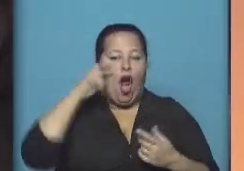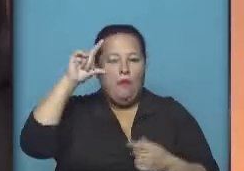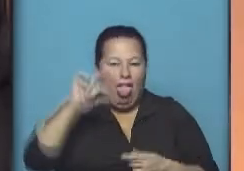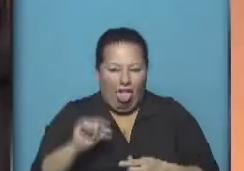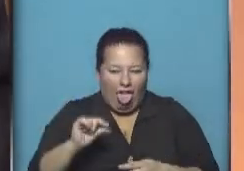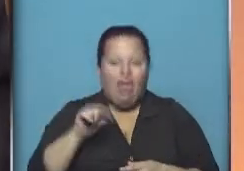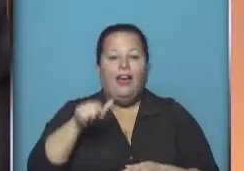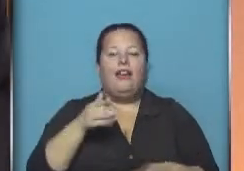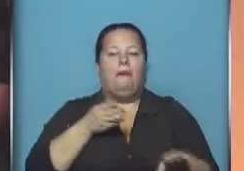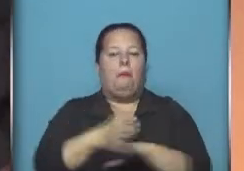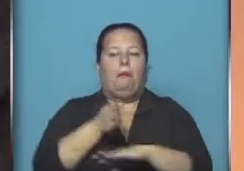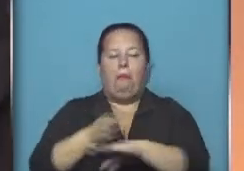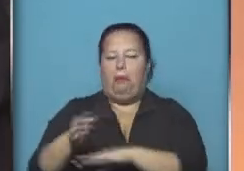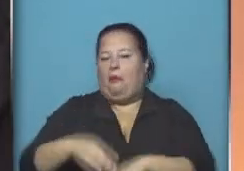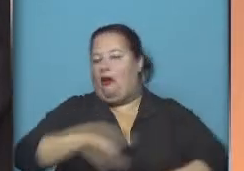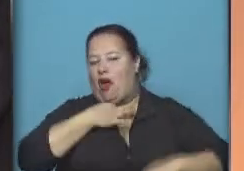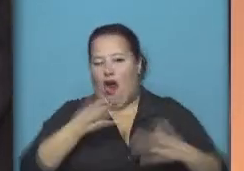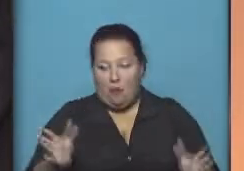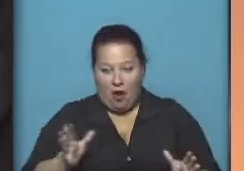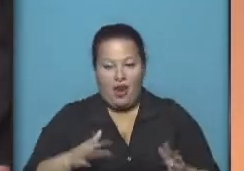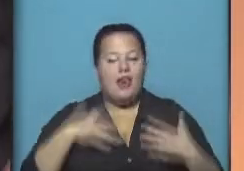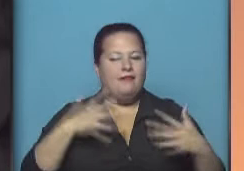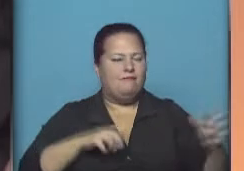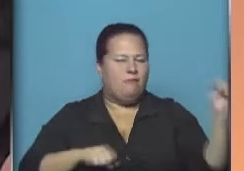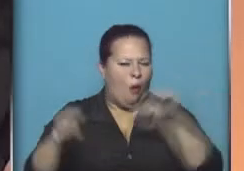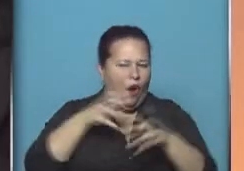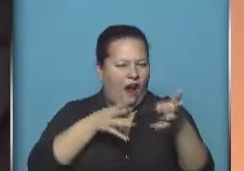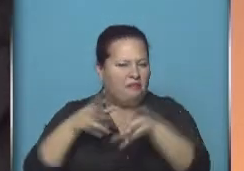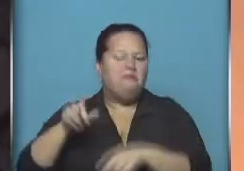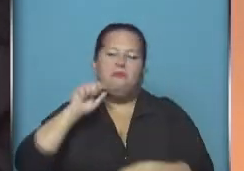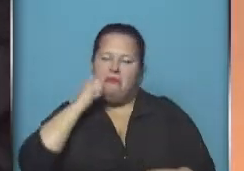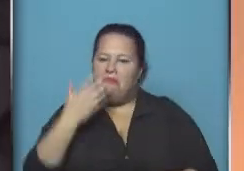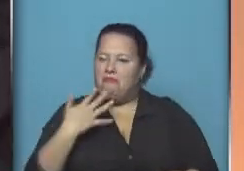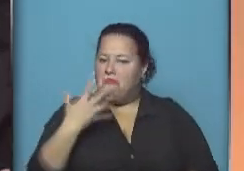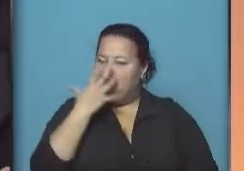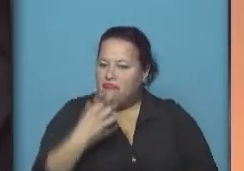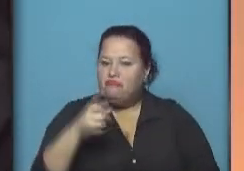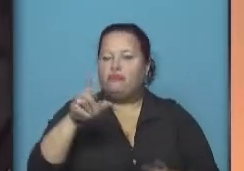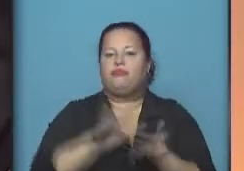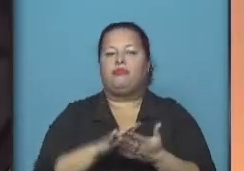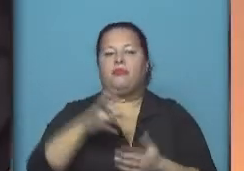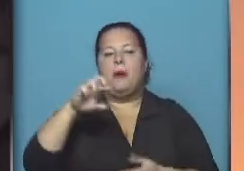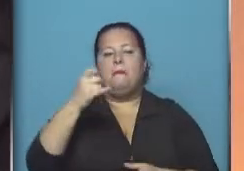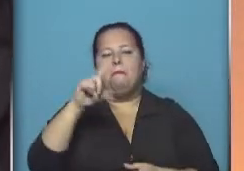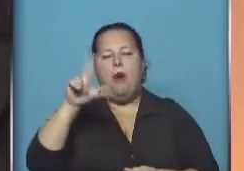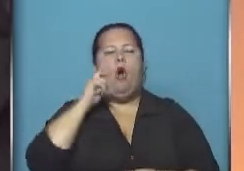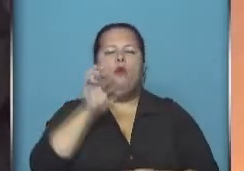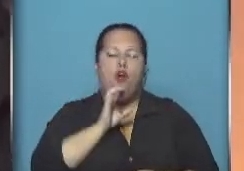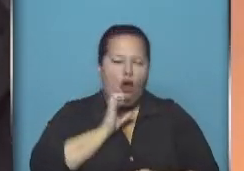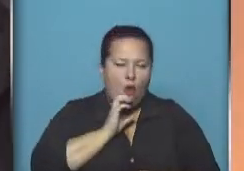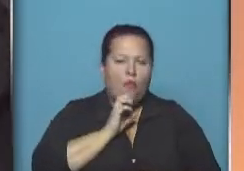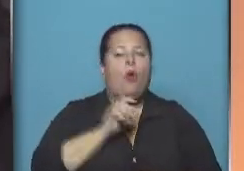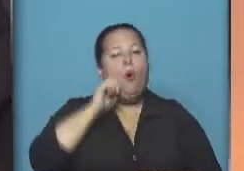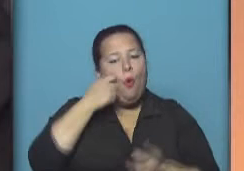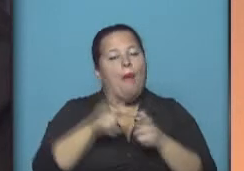pulga y así meterse donde él quiera. Mucha acción, muy entretenido además, el personaje principal es Paul Rudd, un gran comediante. Una